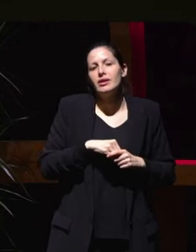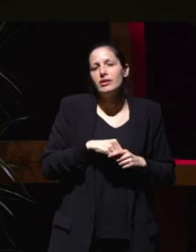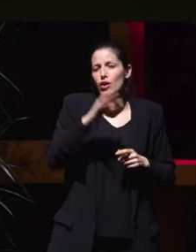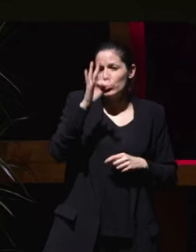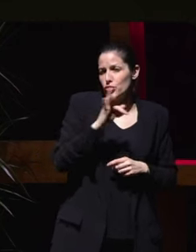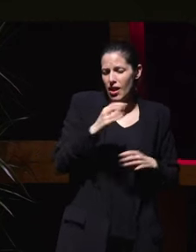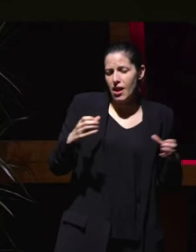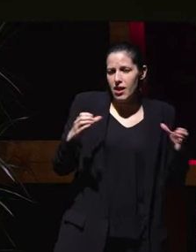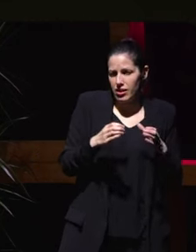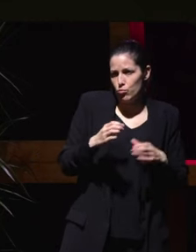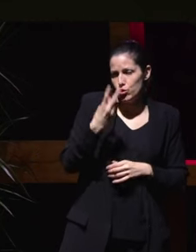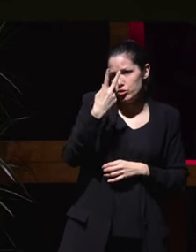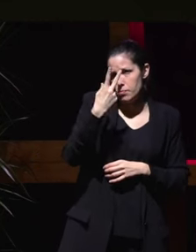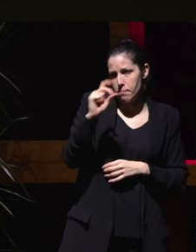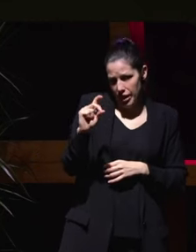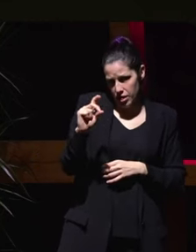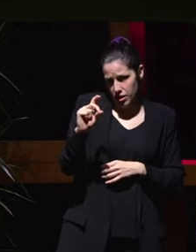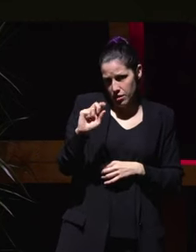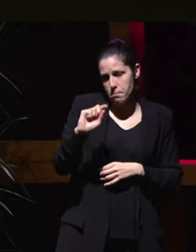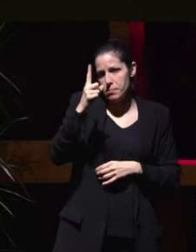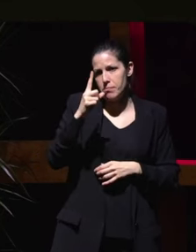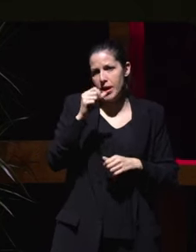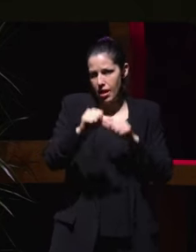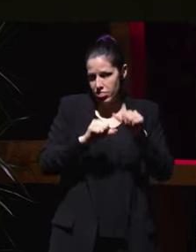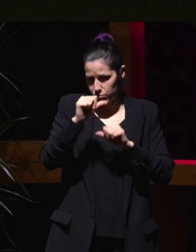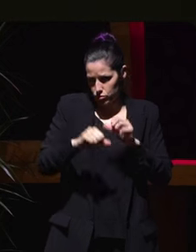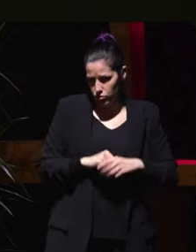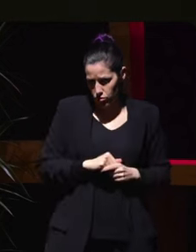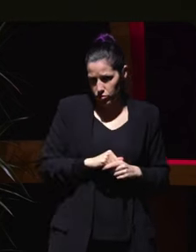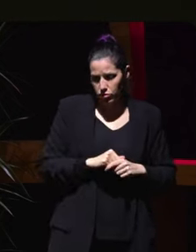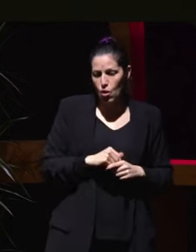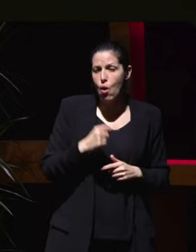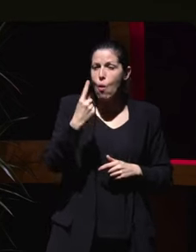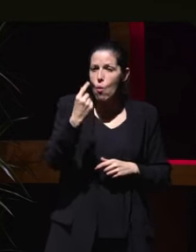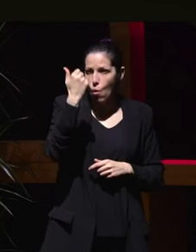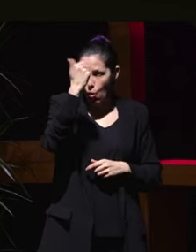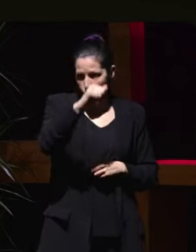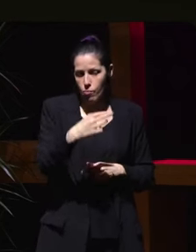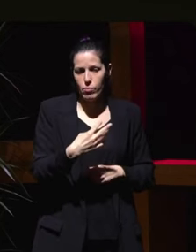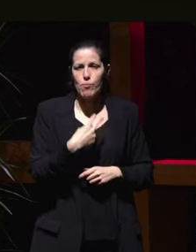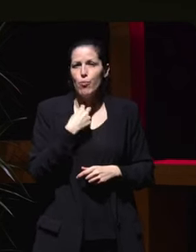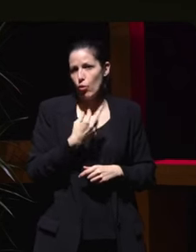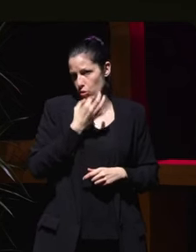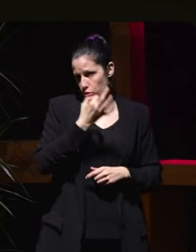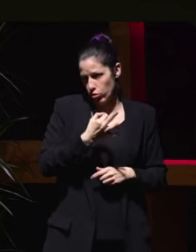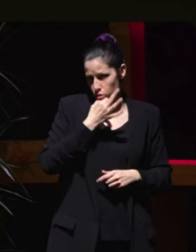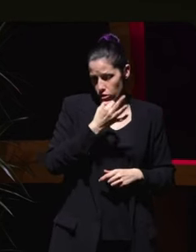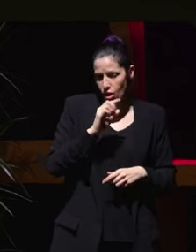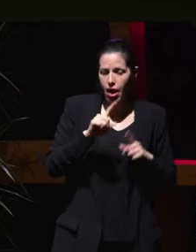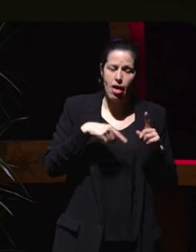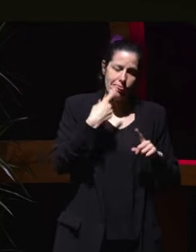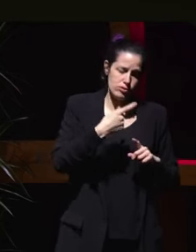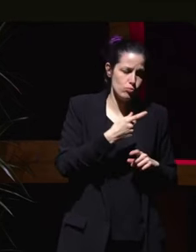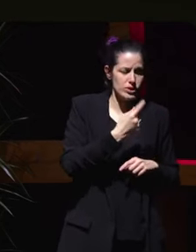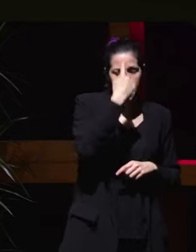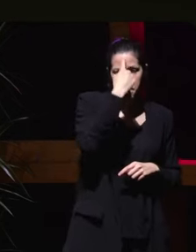división. Nos 20 equipos hai un home narrando eses partidos. Despois está a figura esa do inalámbrico, que é a miña